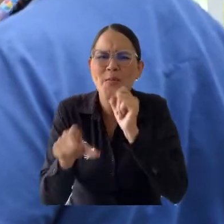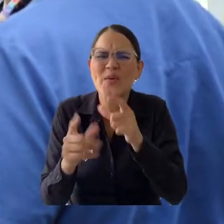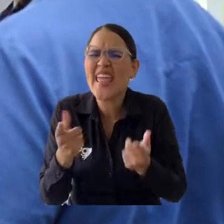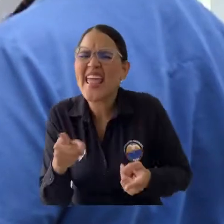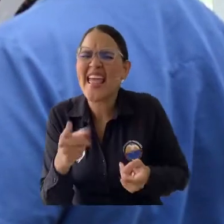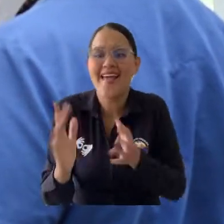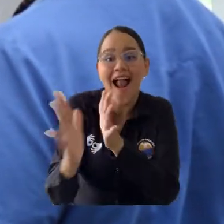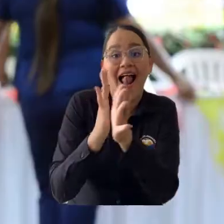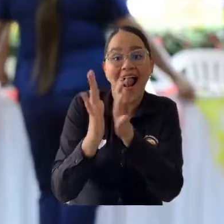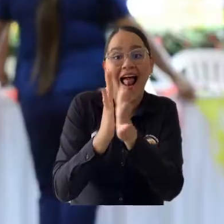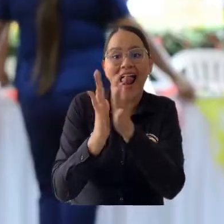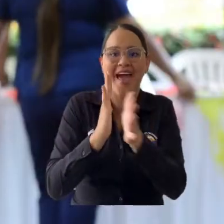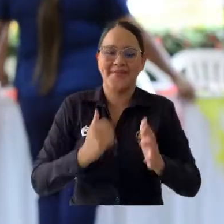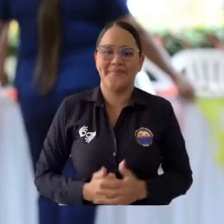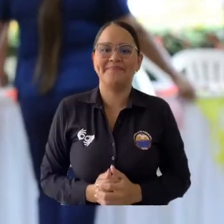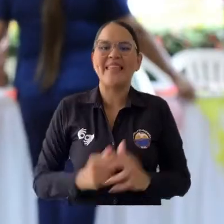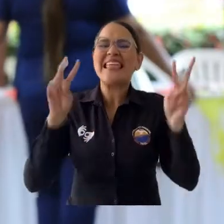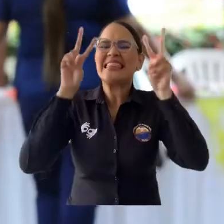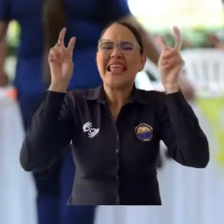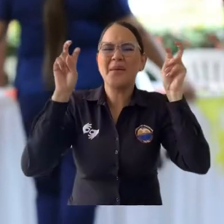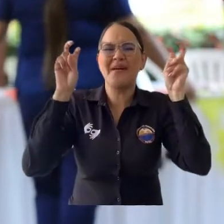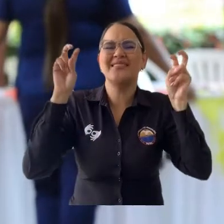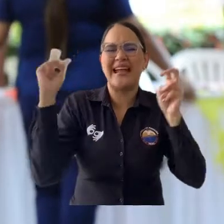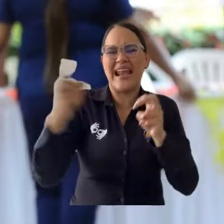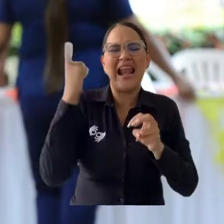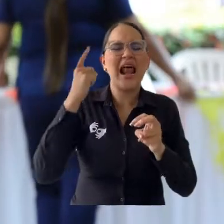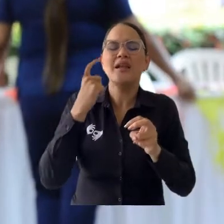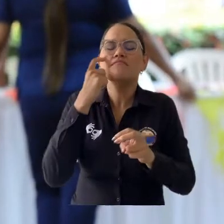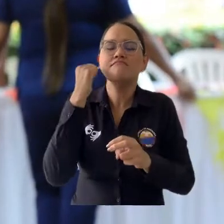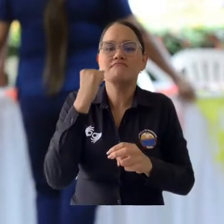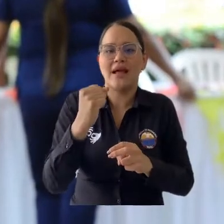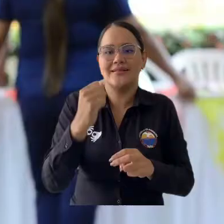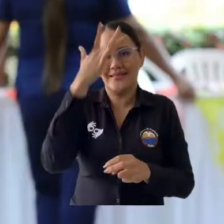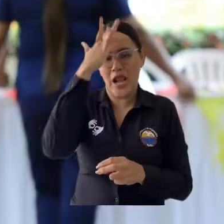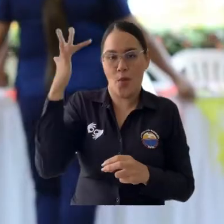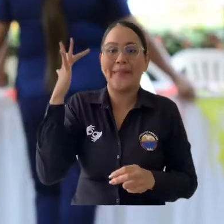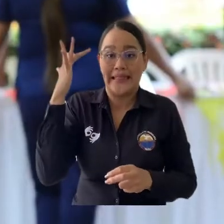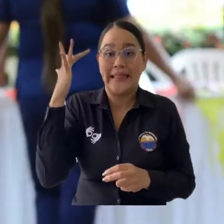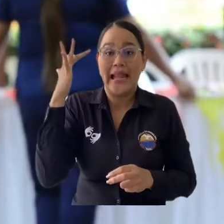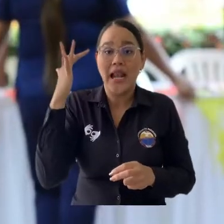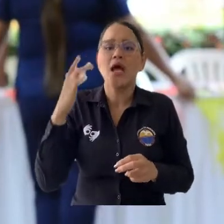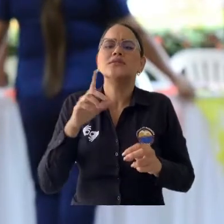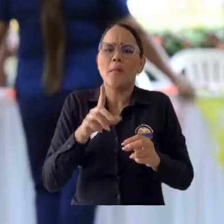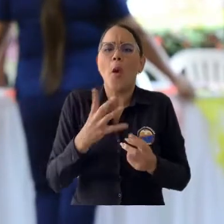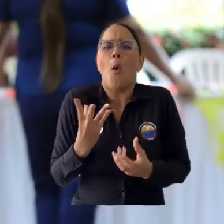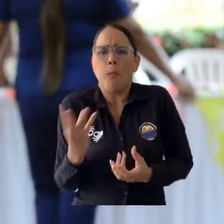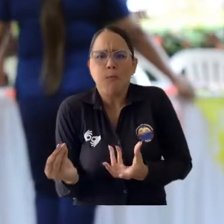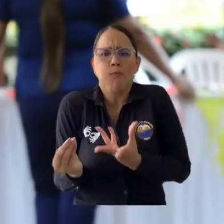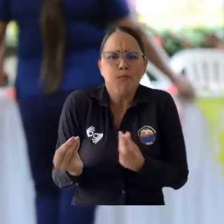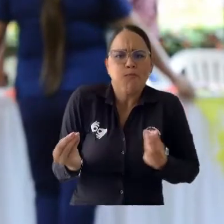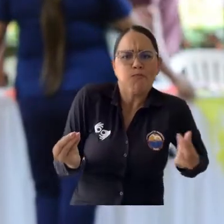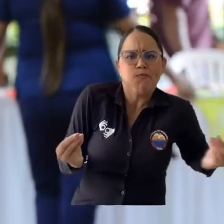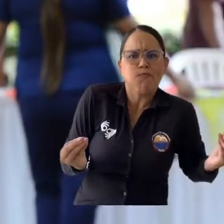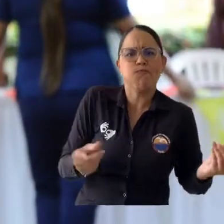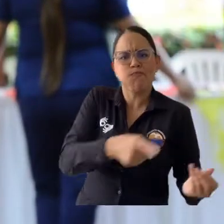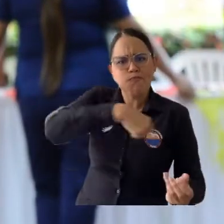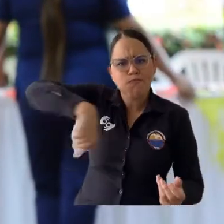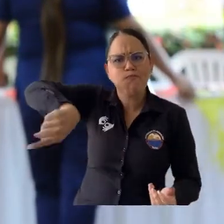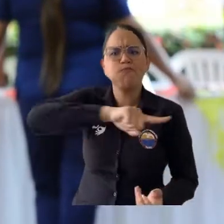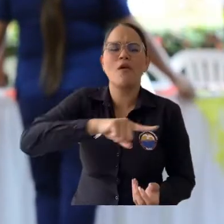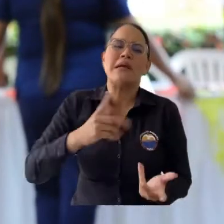cada uno de los temas. El tema como tal es promoción de la salud mental. Tenemos bastantes stands que tratan temas